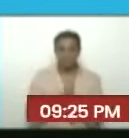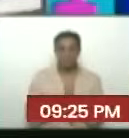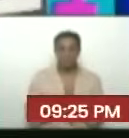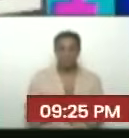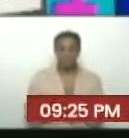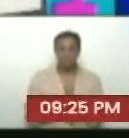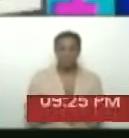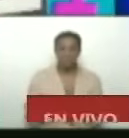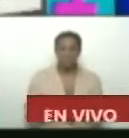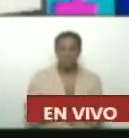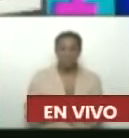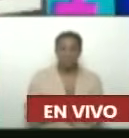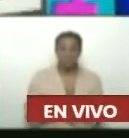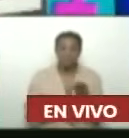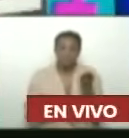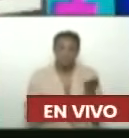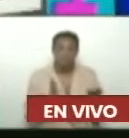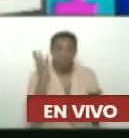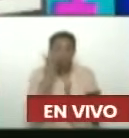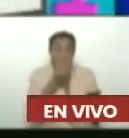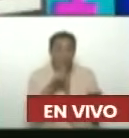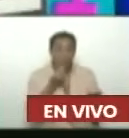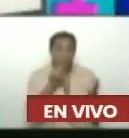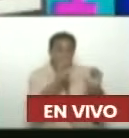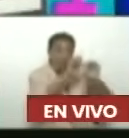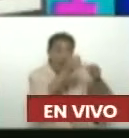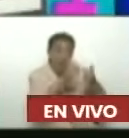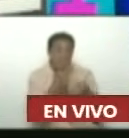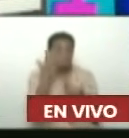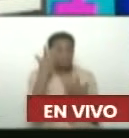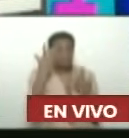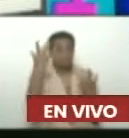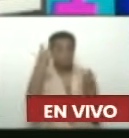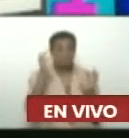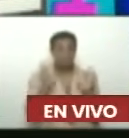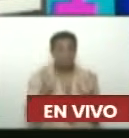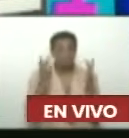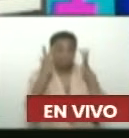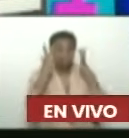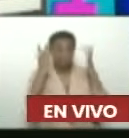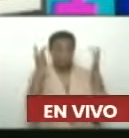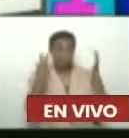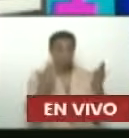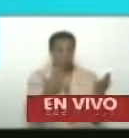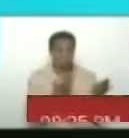Bueno, aquí tenemos a un joven artista, genio de